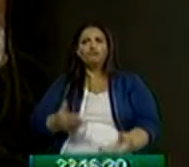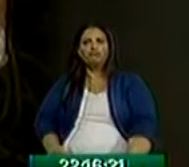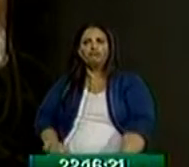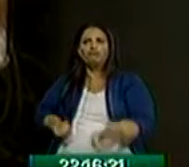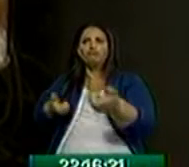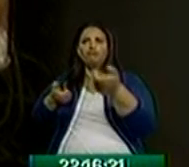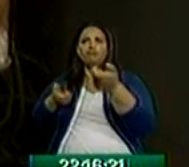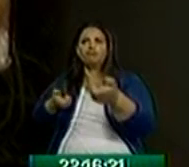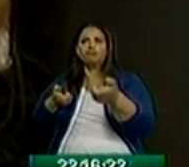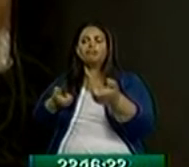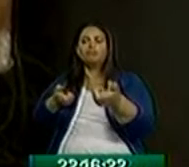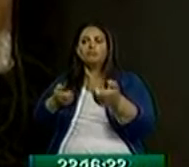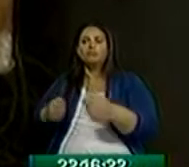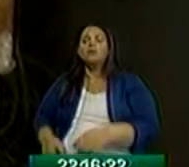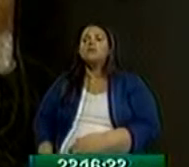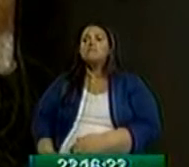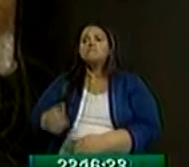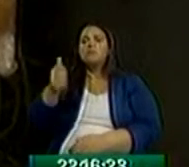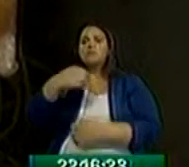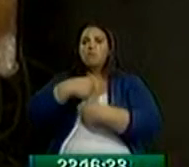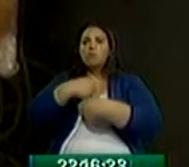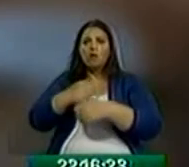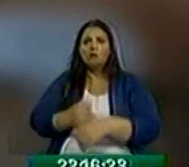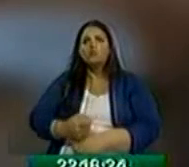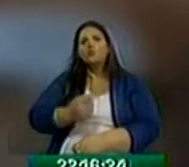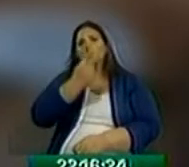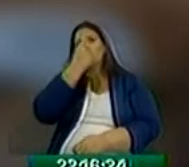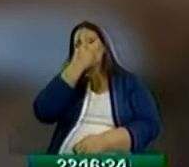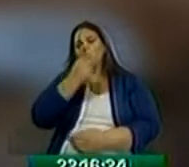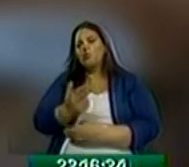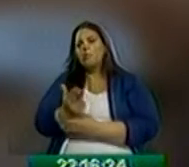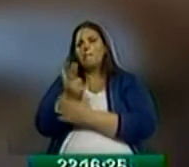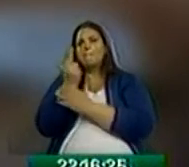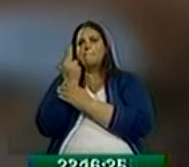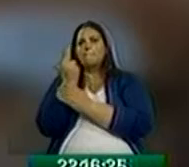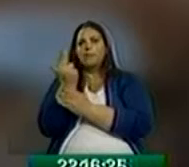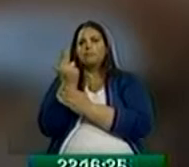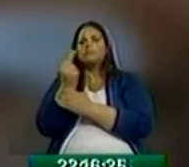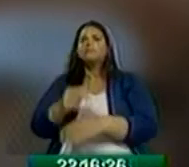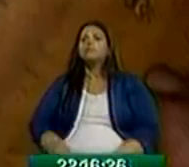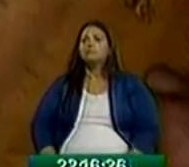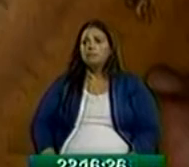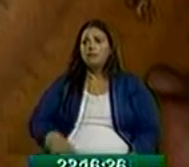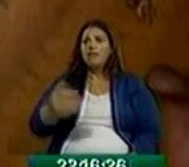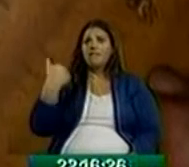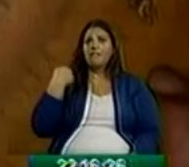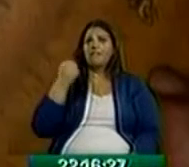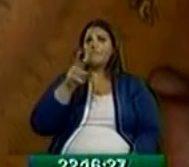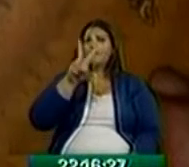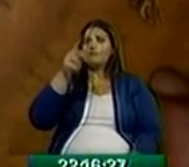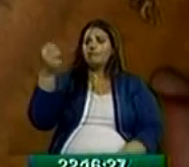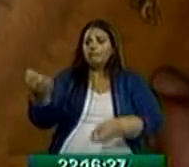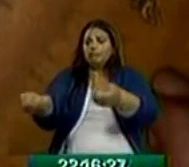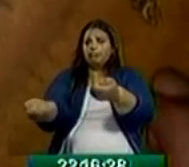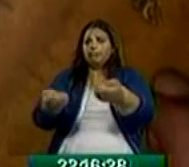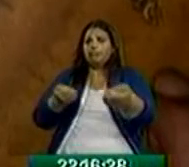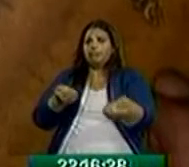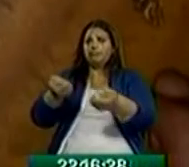escopetas de fabricación artesanal, así como un revólver. Eso sin contar con el equipamiento de 2 camiones, 16 terminales